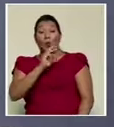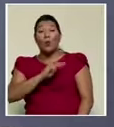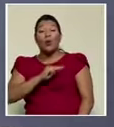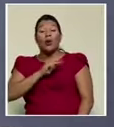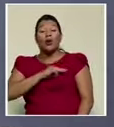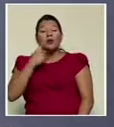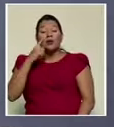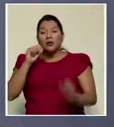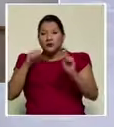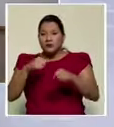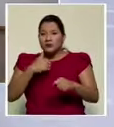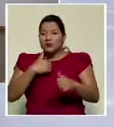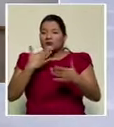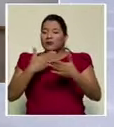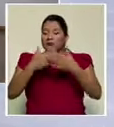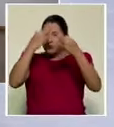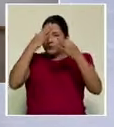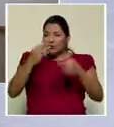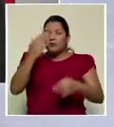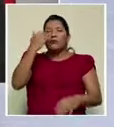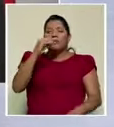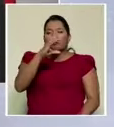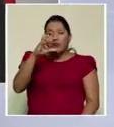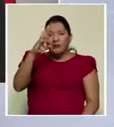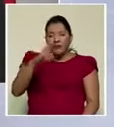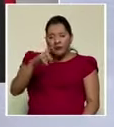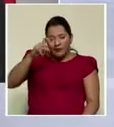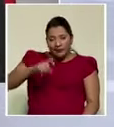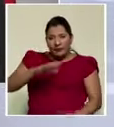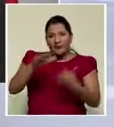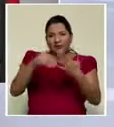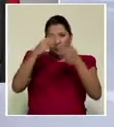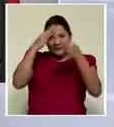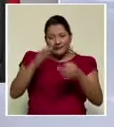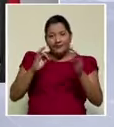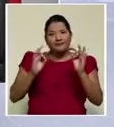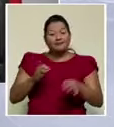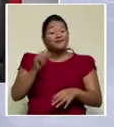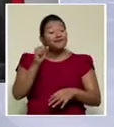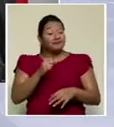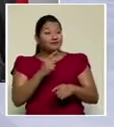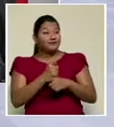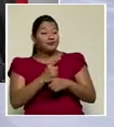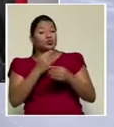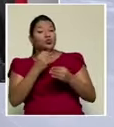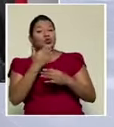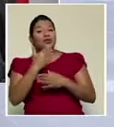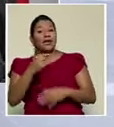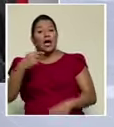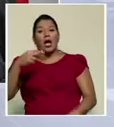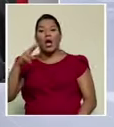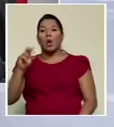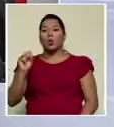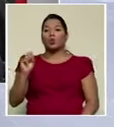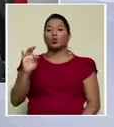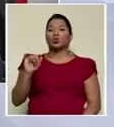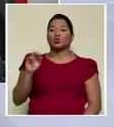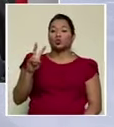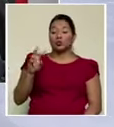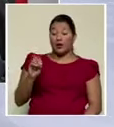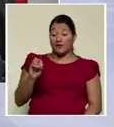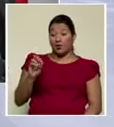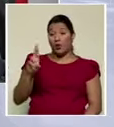porque nuestro país se merece que hagamos una buena decisión en febrero. Absolutamente. Muchísimas gracias, Gustavo Román, asesor político